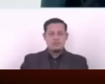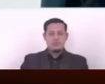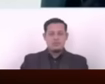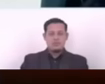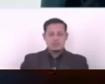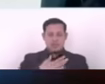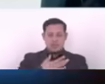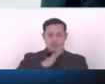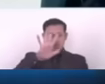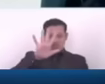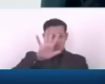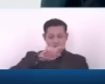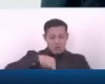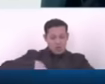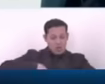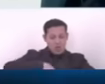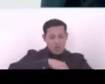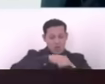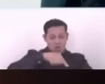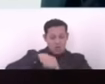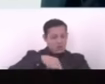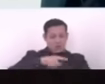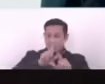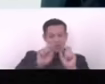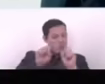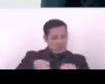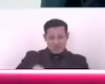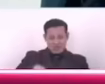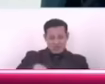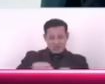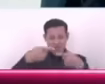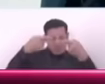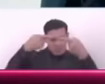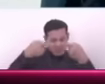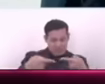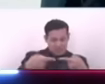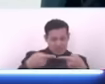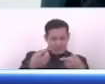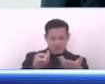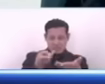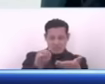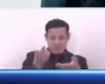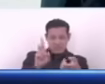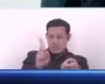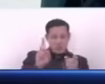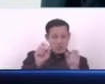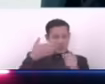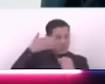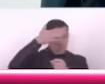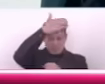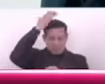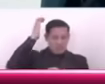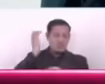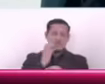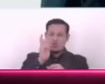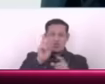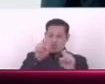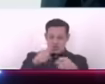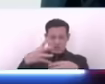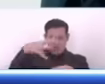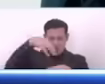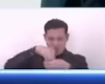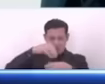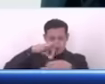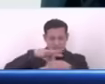teníamos cinco horas era imposible no podíamos competir no podía competir yo me